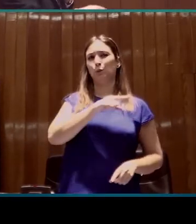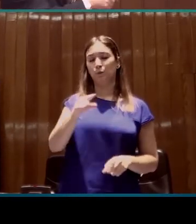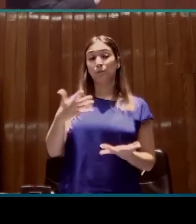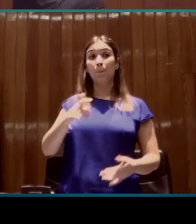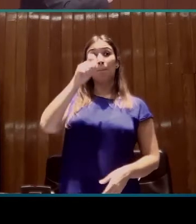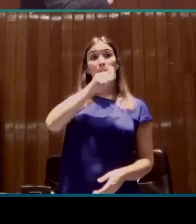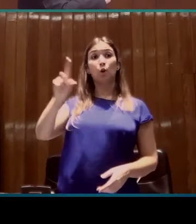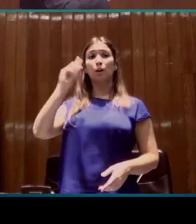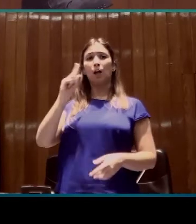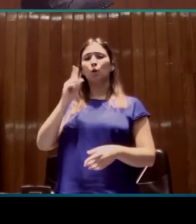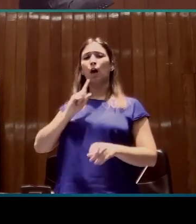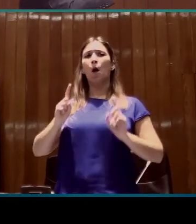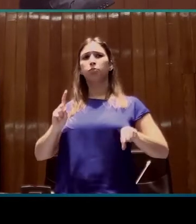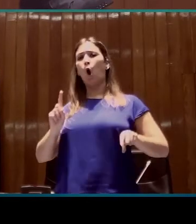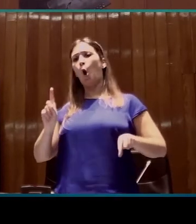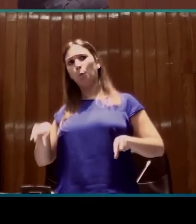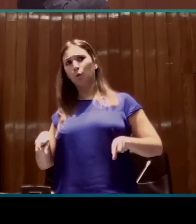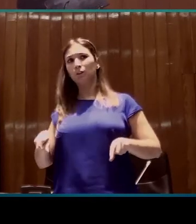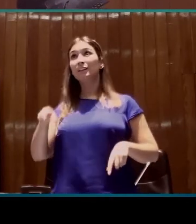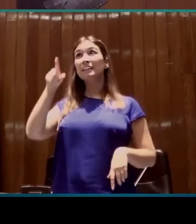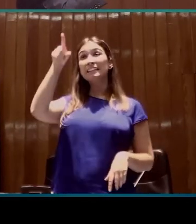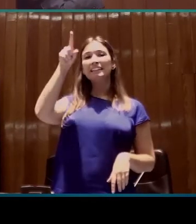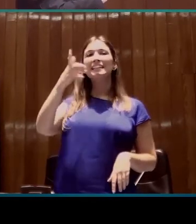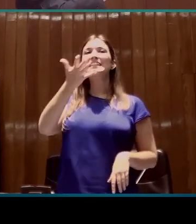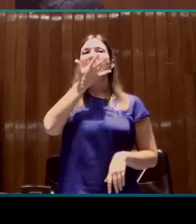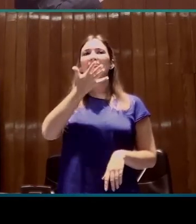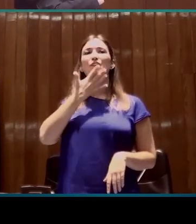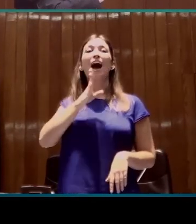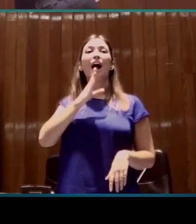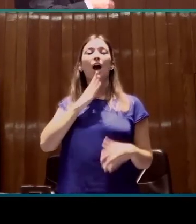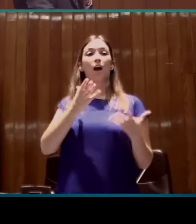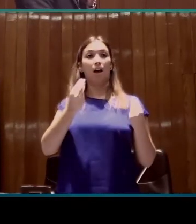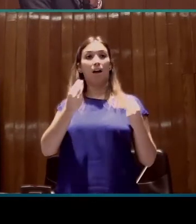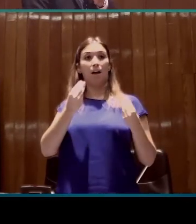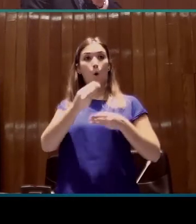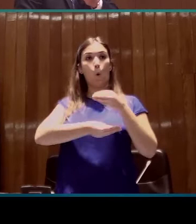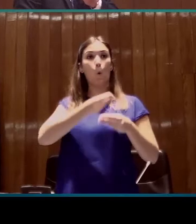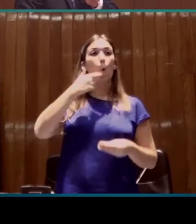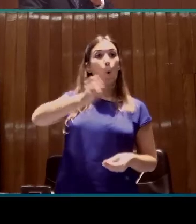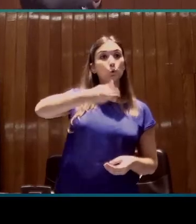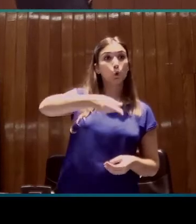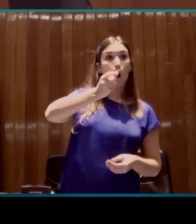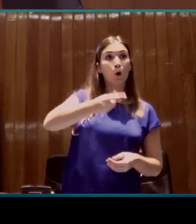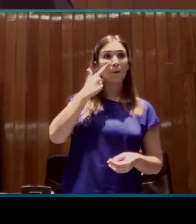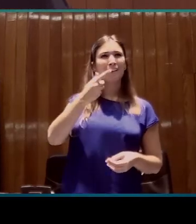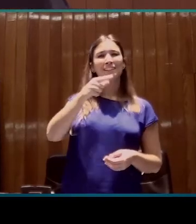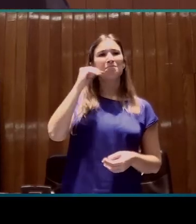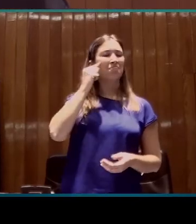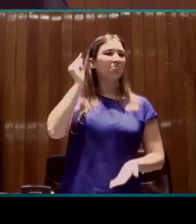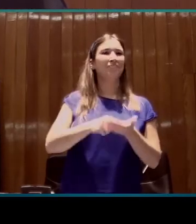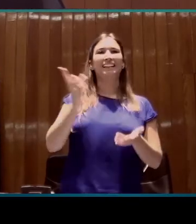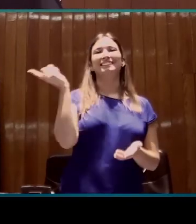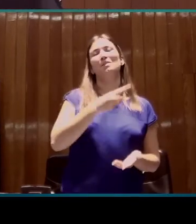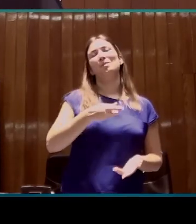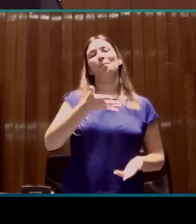las personas sordas respondían. Aquí tenemos lo que sucede con los signos de alta frecuencia y aquí tenemos lo que sucede con los signos de baja frecuencia. Esto